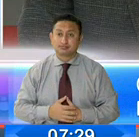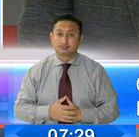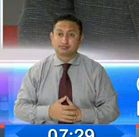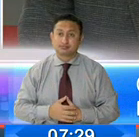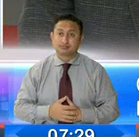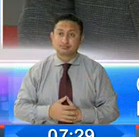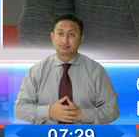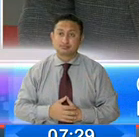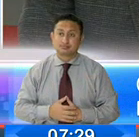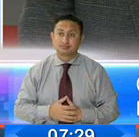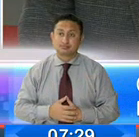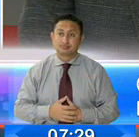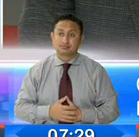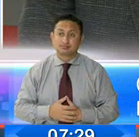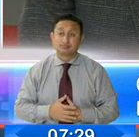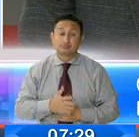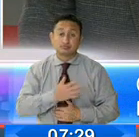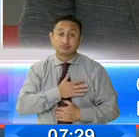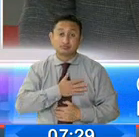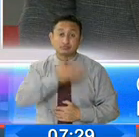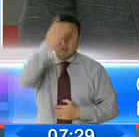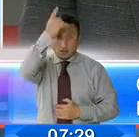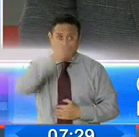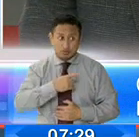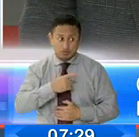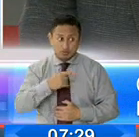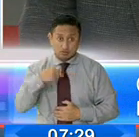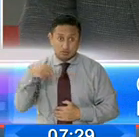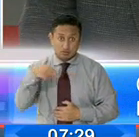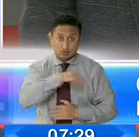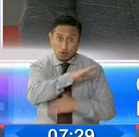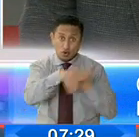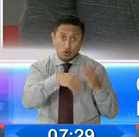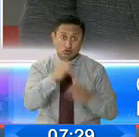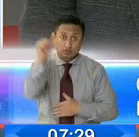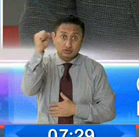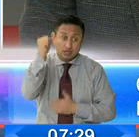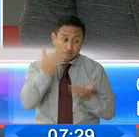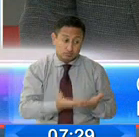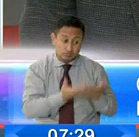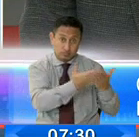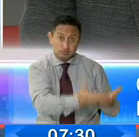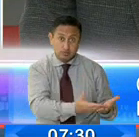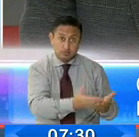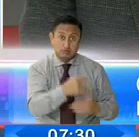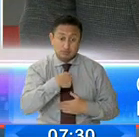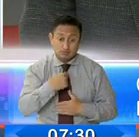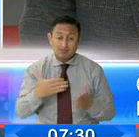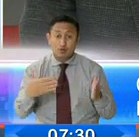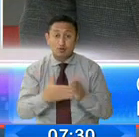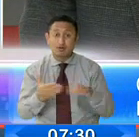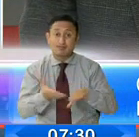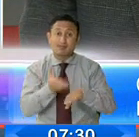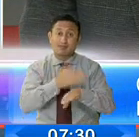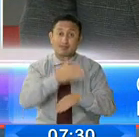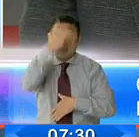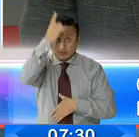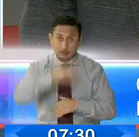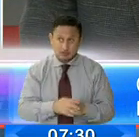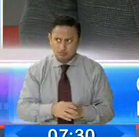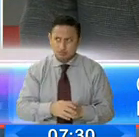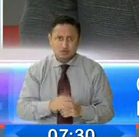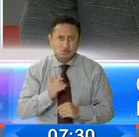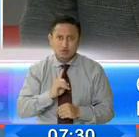hemos dictaminado reparación integral, yéndonos contra una resolución que